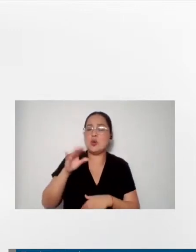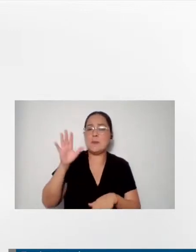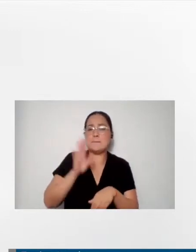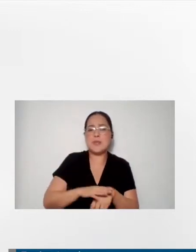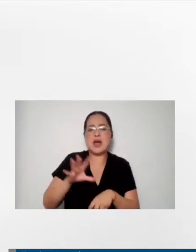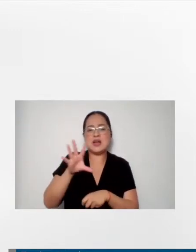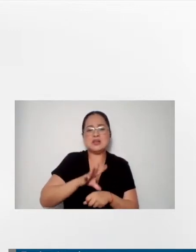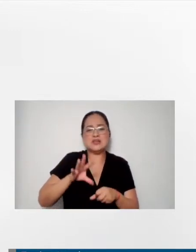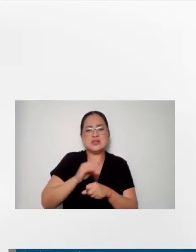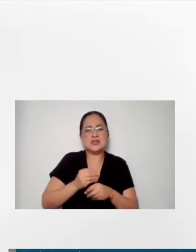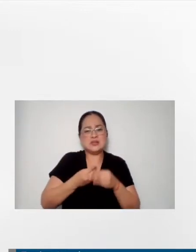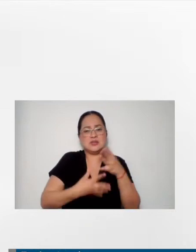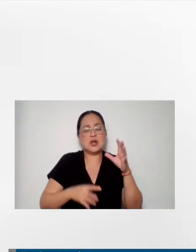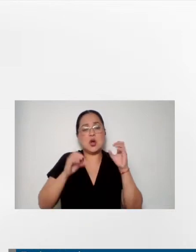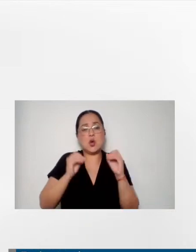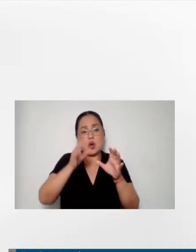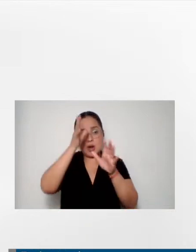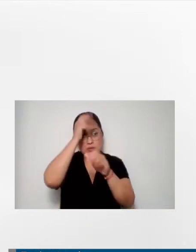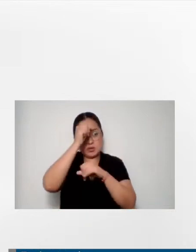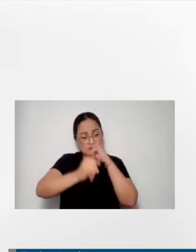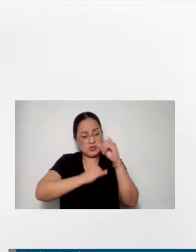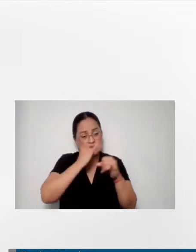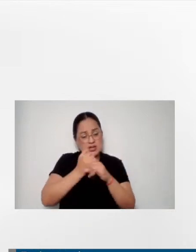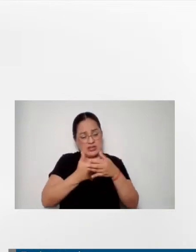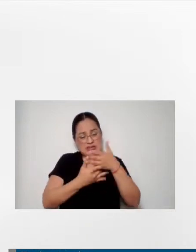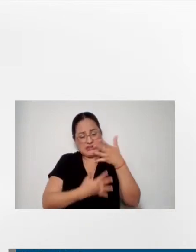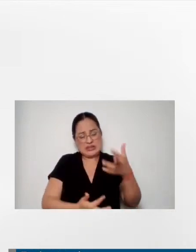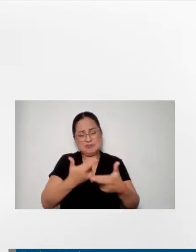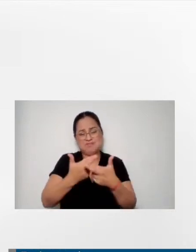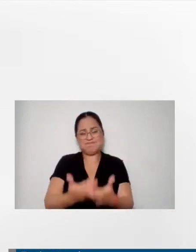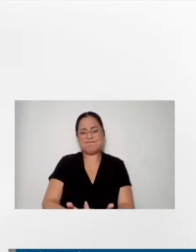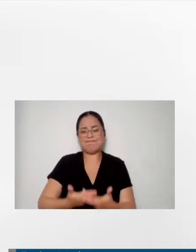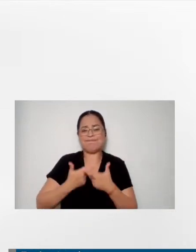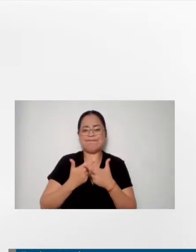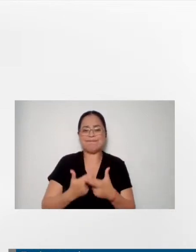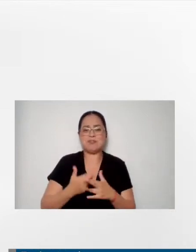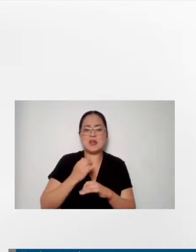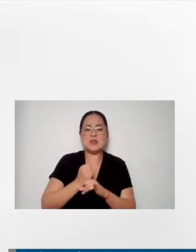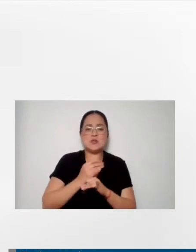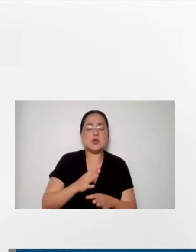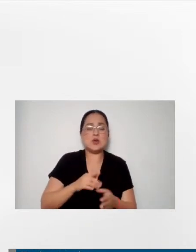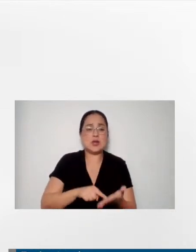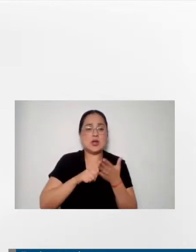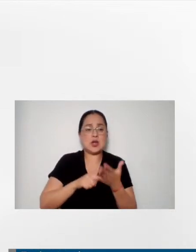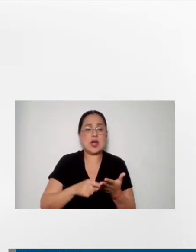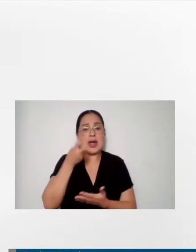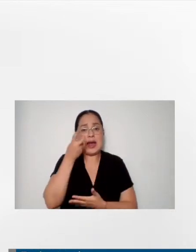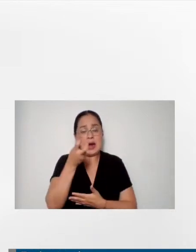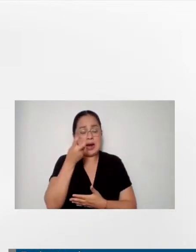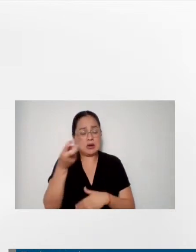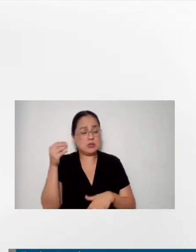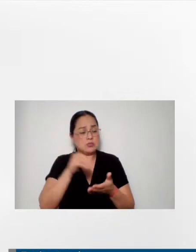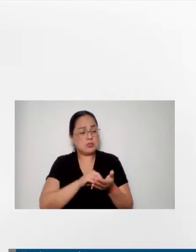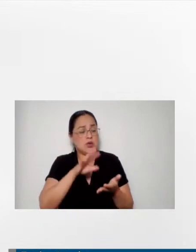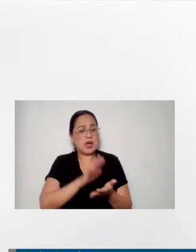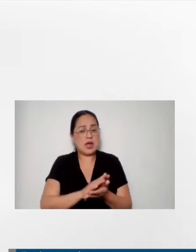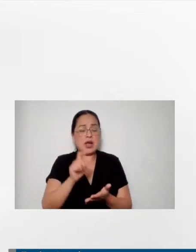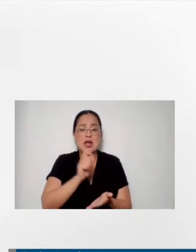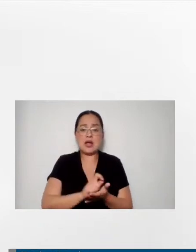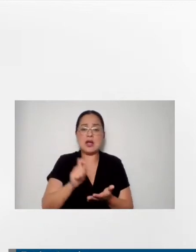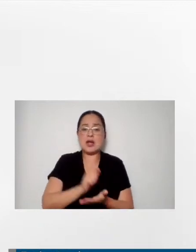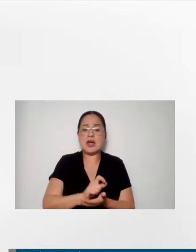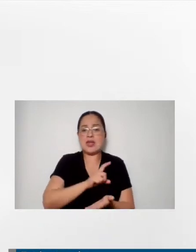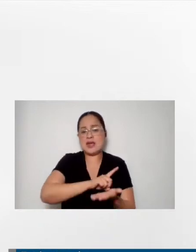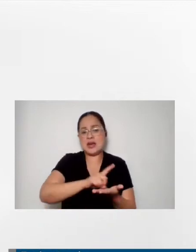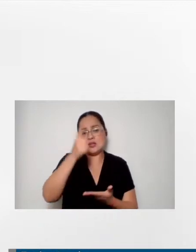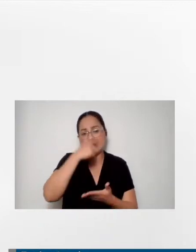hablamos, por ejemplo, de tratados internacionales, ¿no? Nos van a decir, por ejemplo, pues esta obligación de, o este derecho a un nivel de